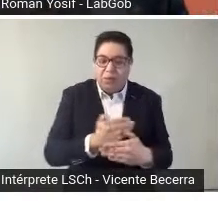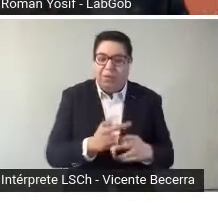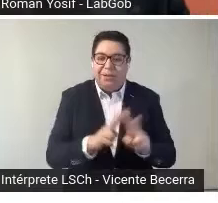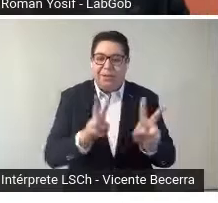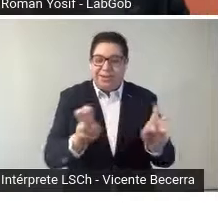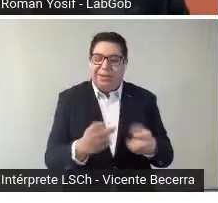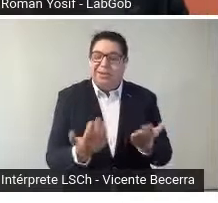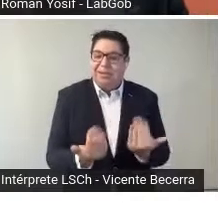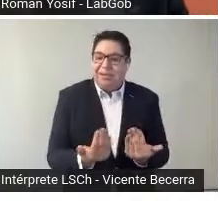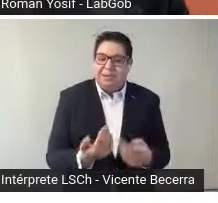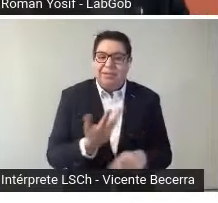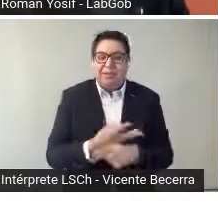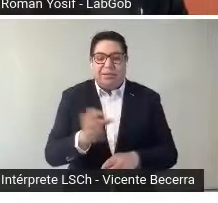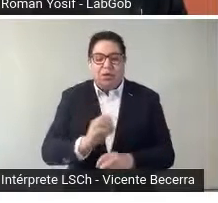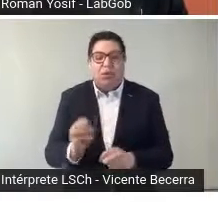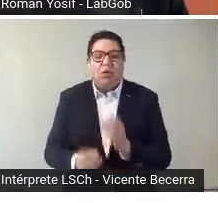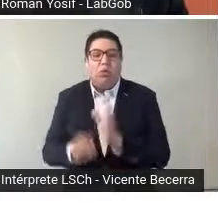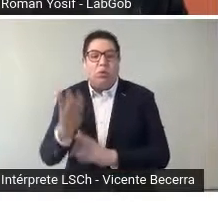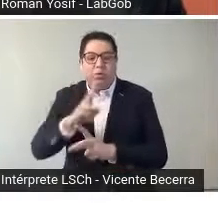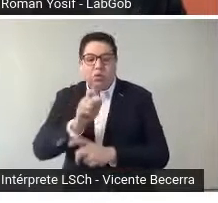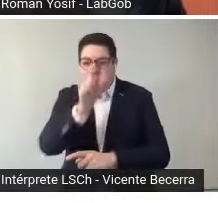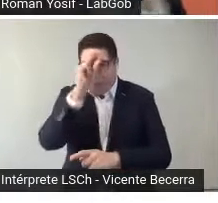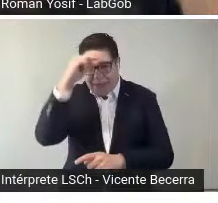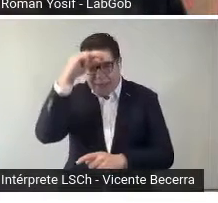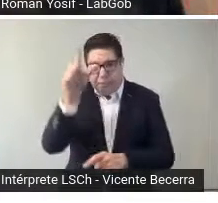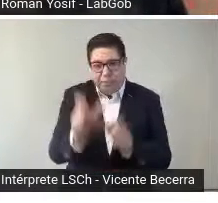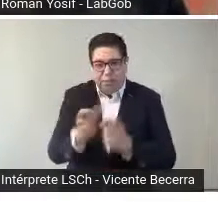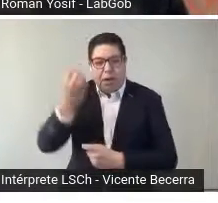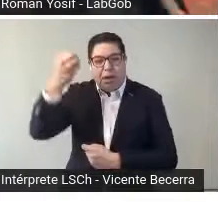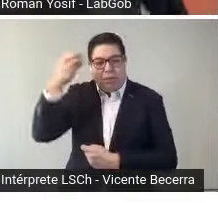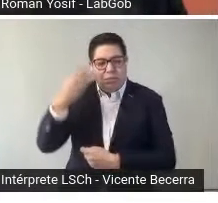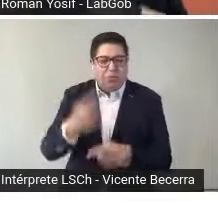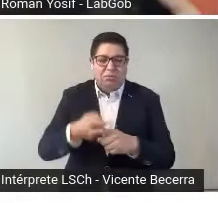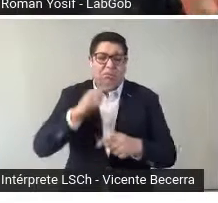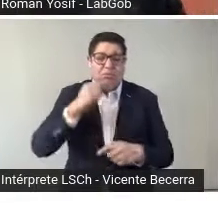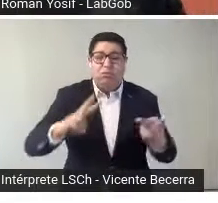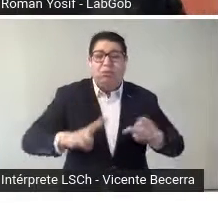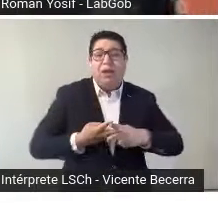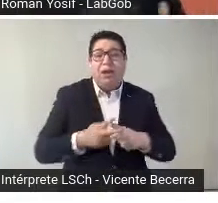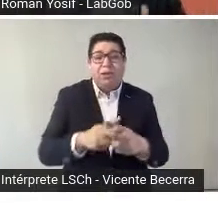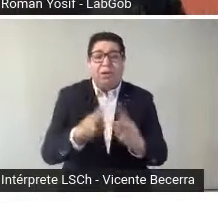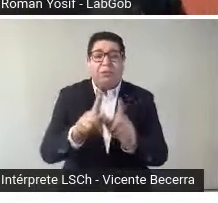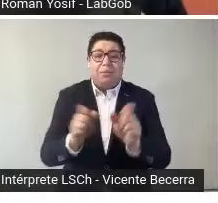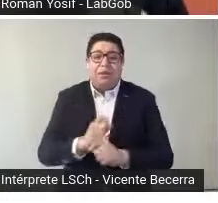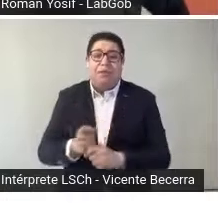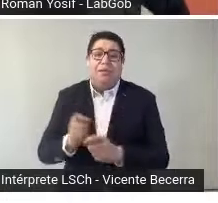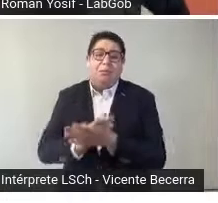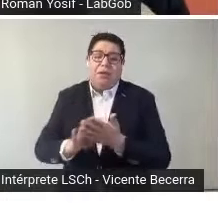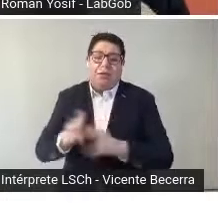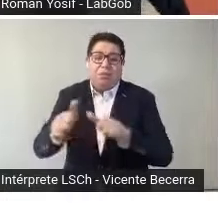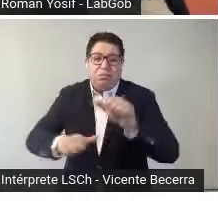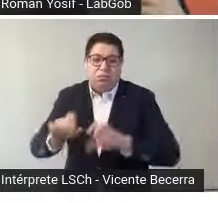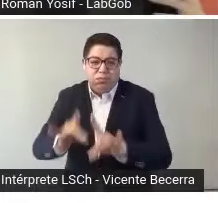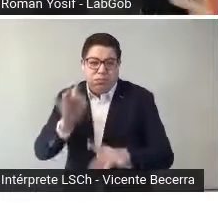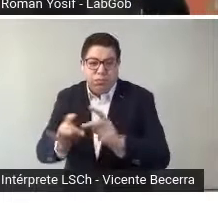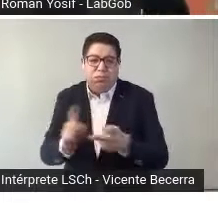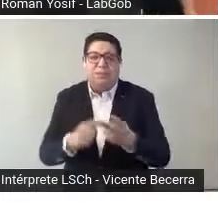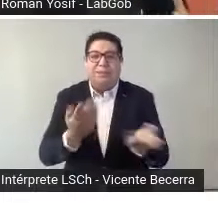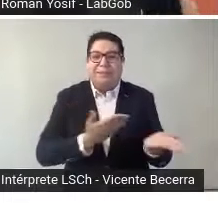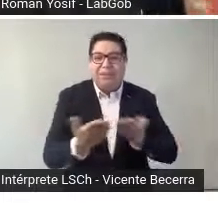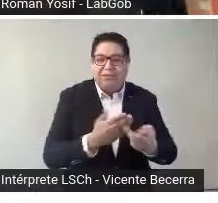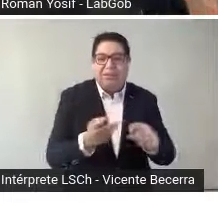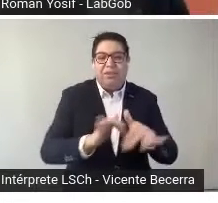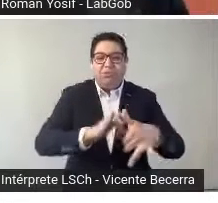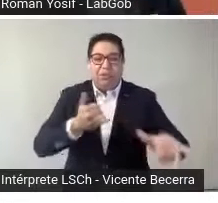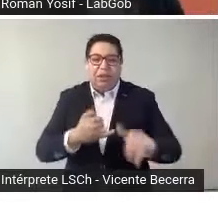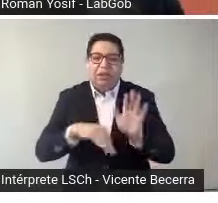me actualizo en nuevos paradigmas y en nuevas herramientas tan diversas como son la ciencia de datos, el diseño de servicios, la ingeniería de